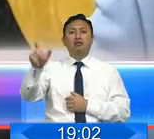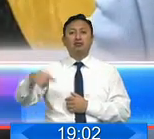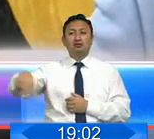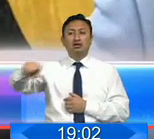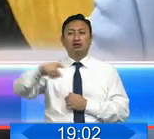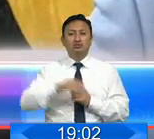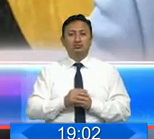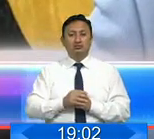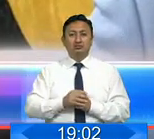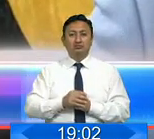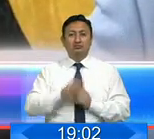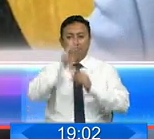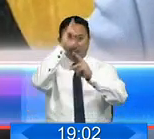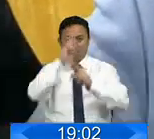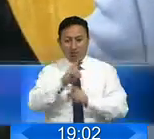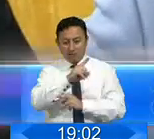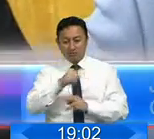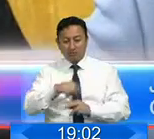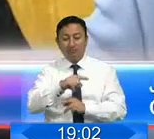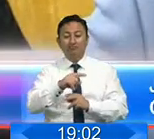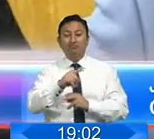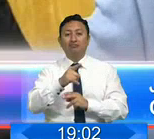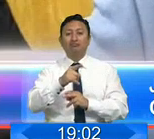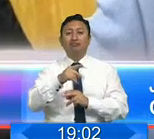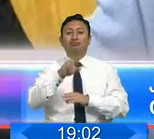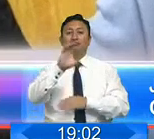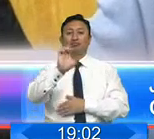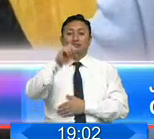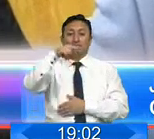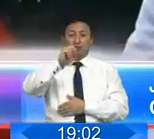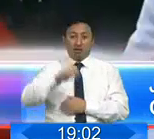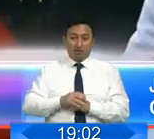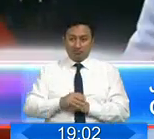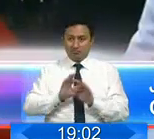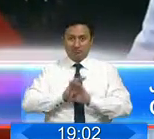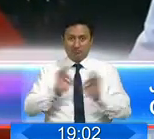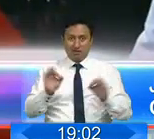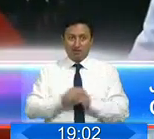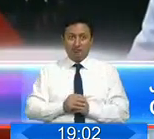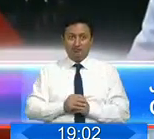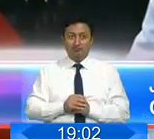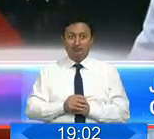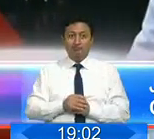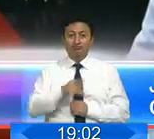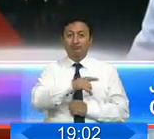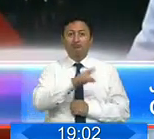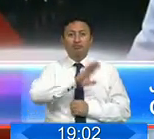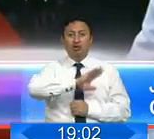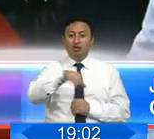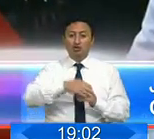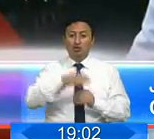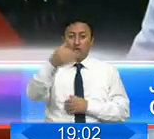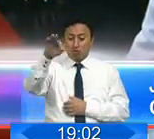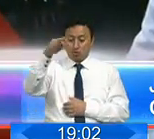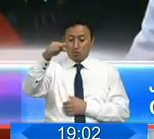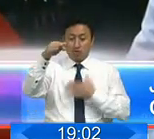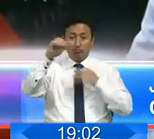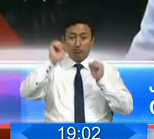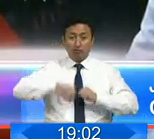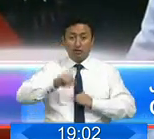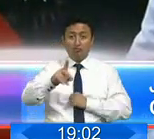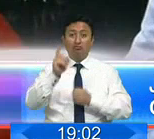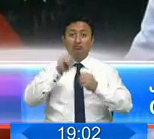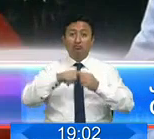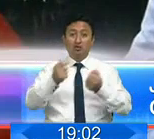por fuera de los dispuestos del Consejo Nacional Electoral. Afirmó que toda la documentación presentada por él para su postulación al